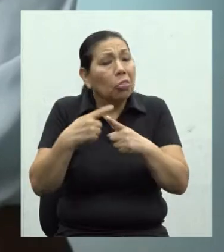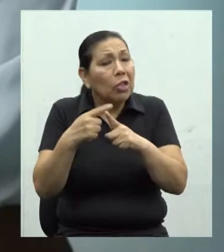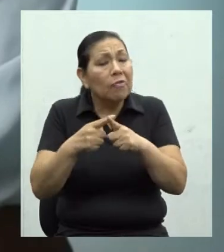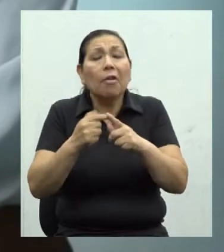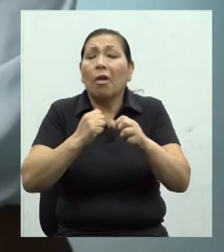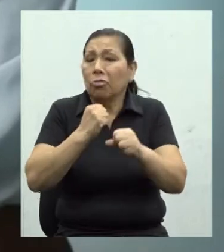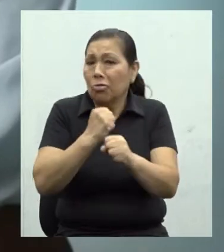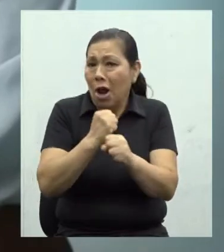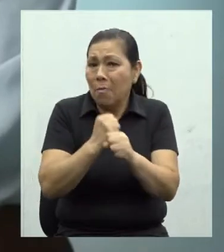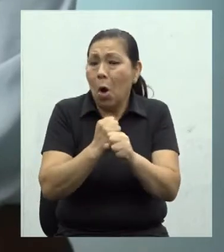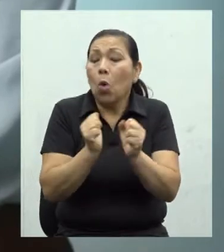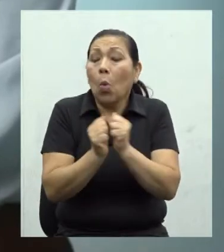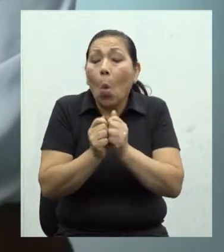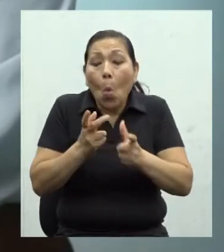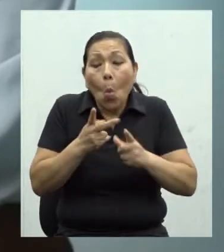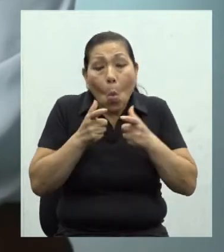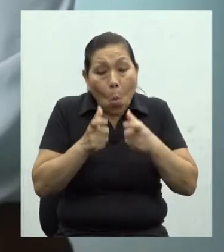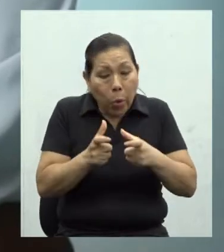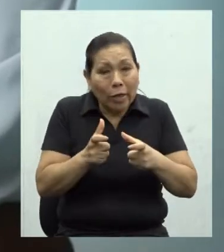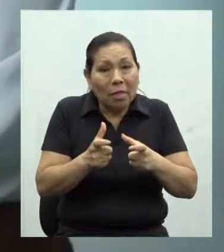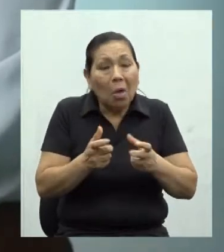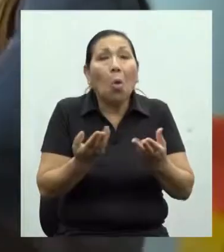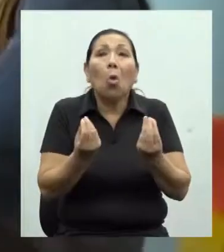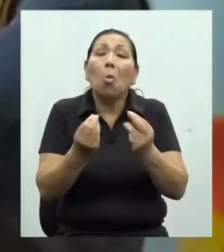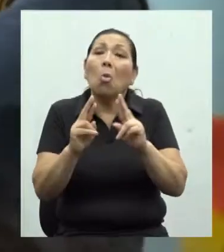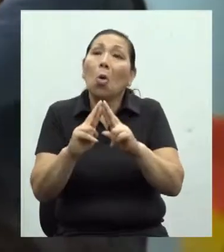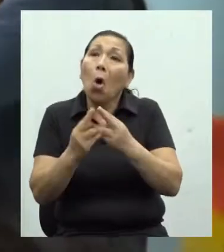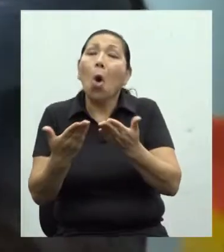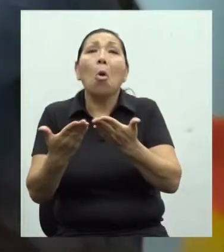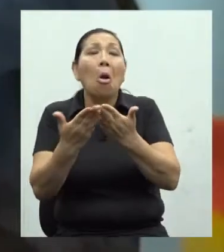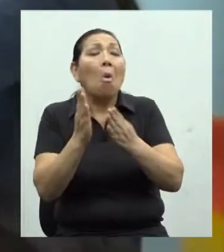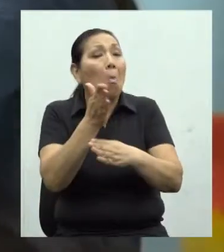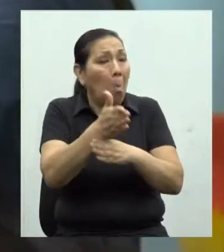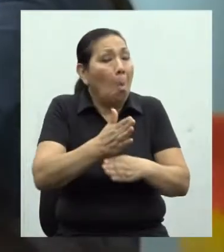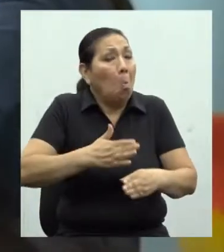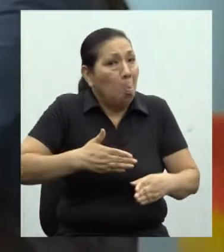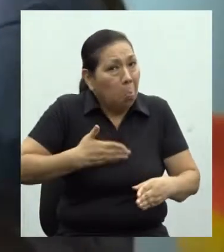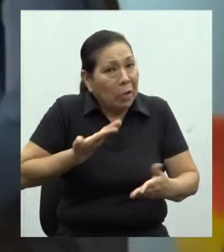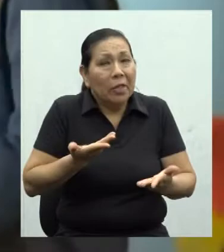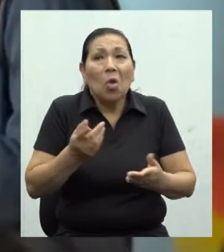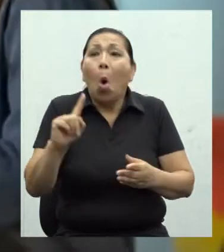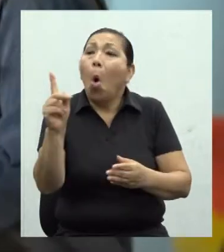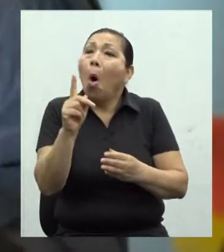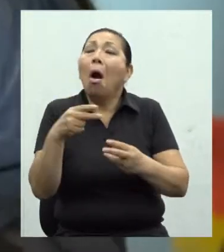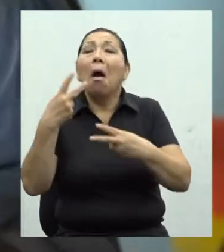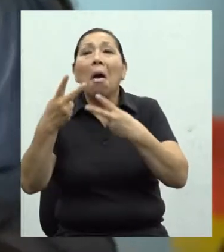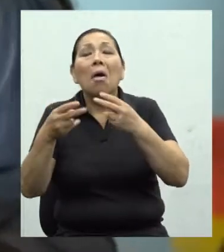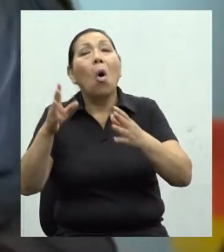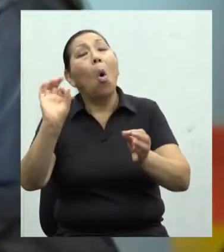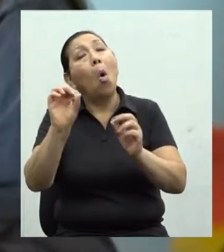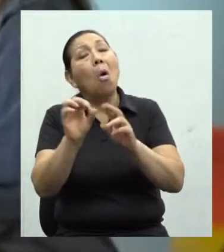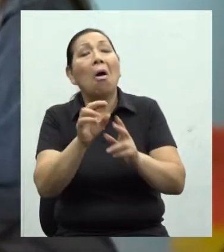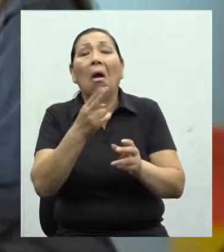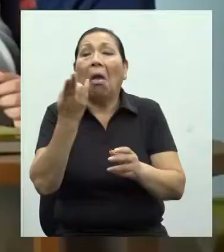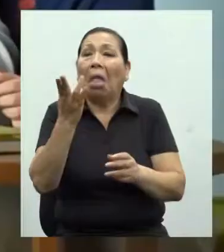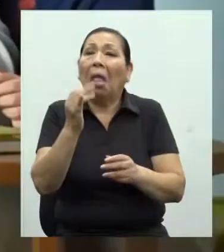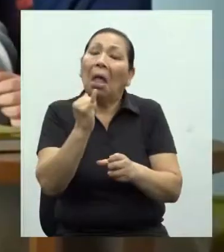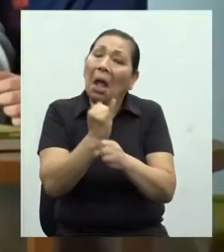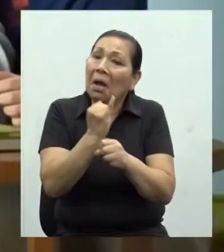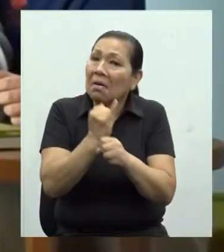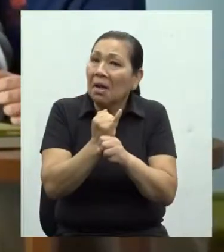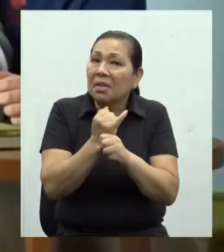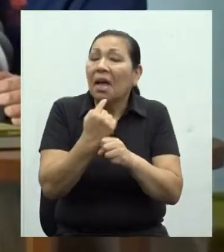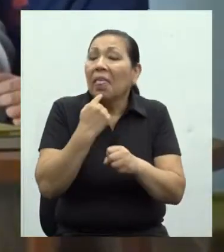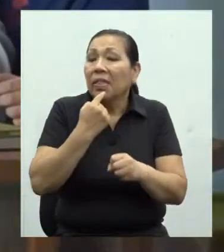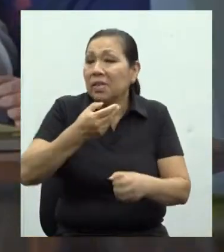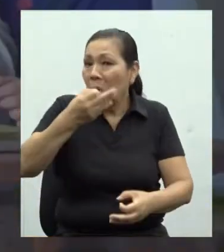diversas actividades con sus hijos, tales como reuniones en el colegio o eventos sociales o religiosos, señala parte de